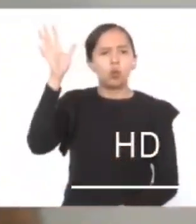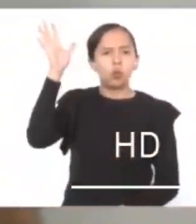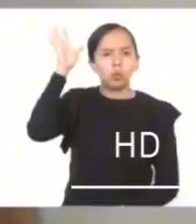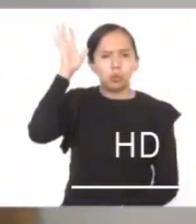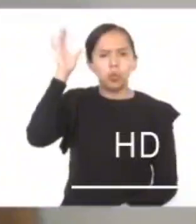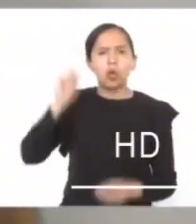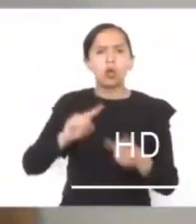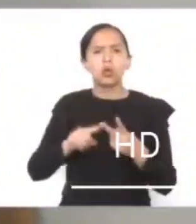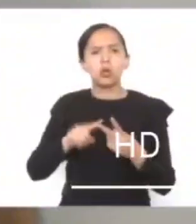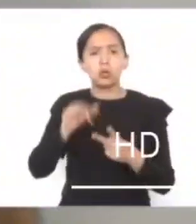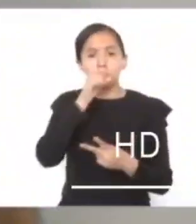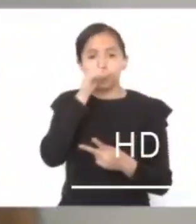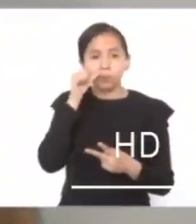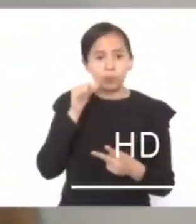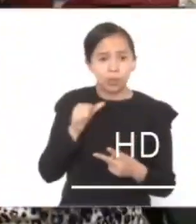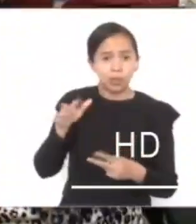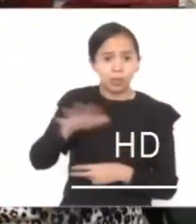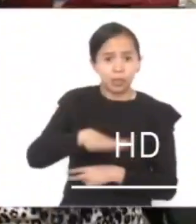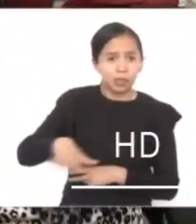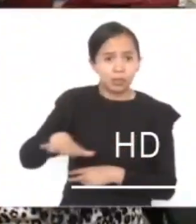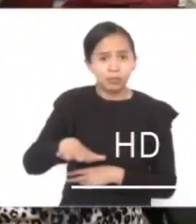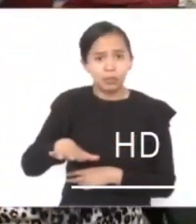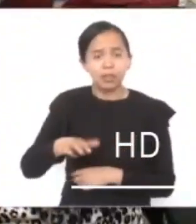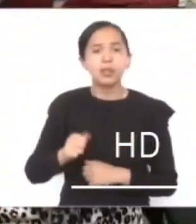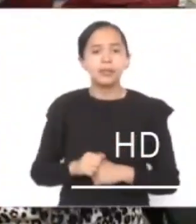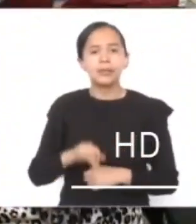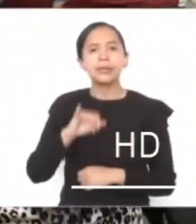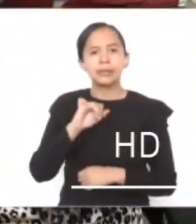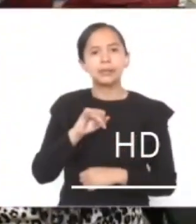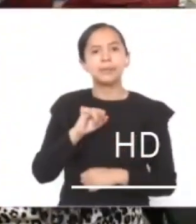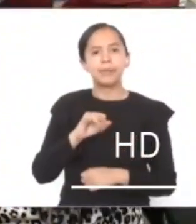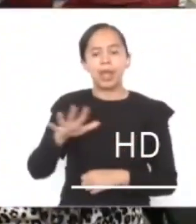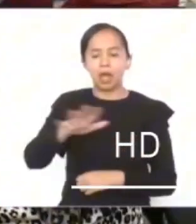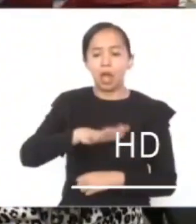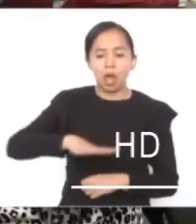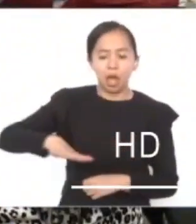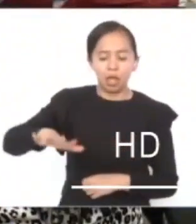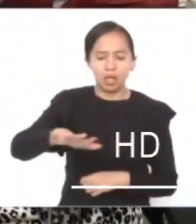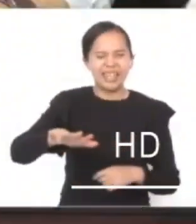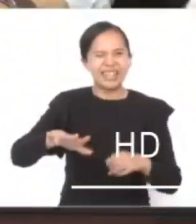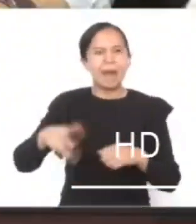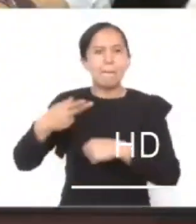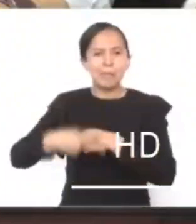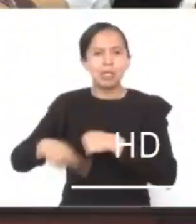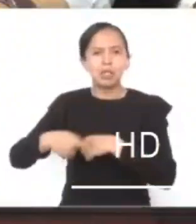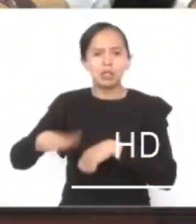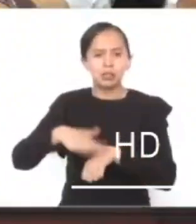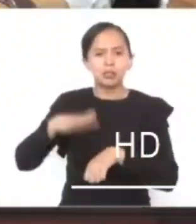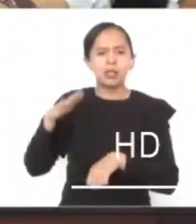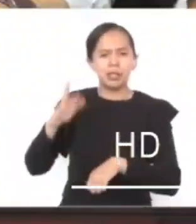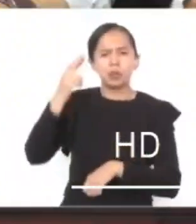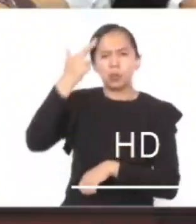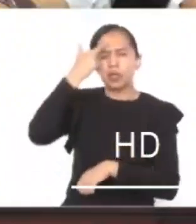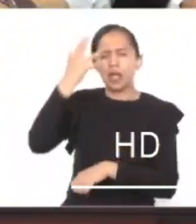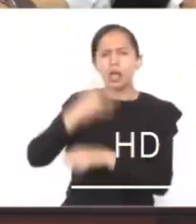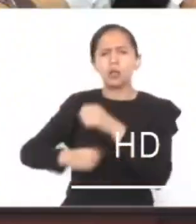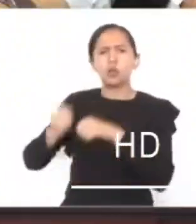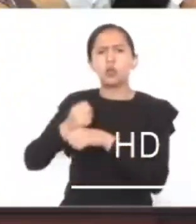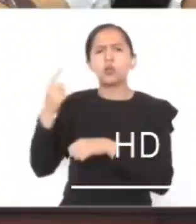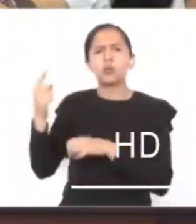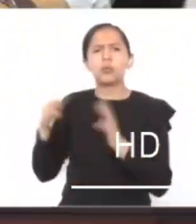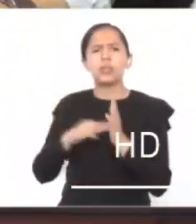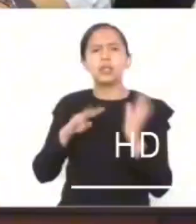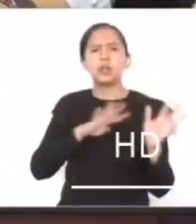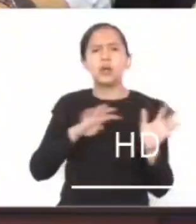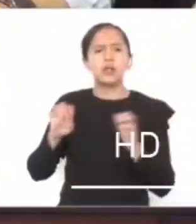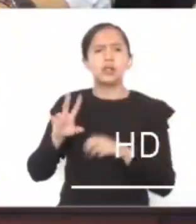o Benito Juárez? Efectivamente, es decir, la zona cero, si tú ves la zona cero de 1985, ahí